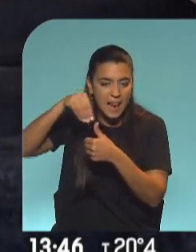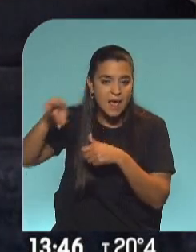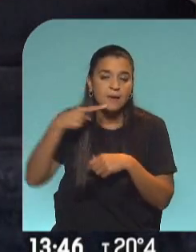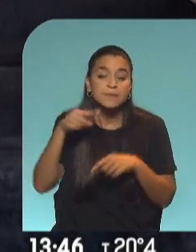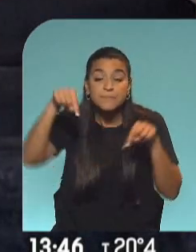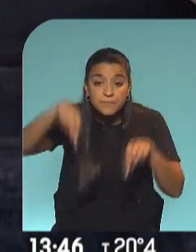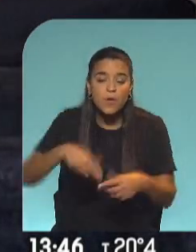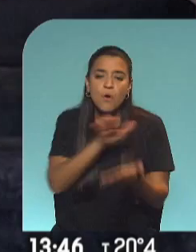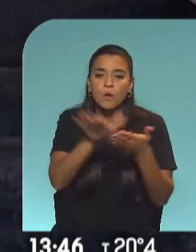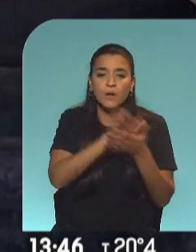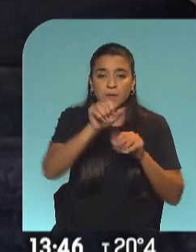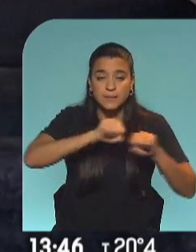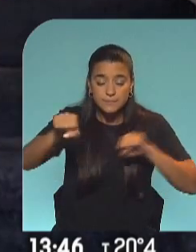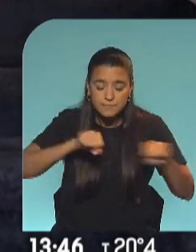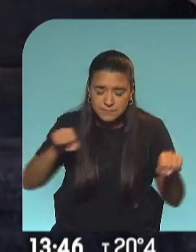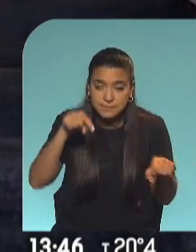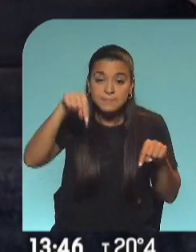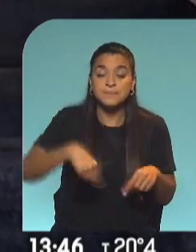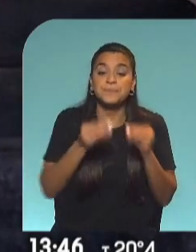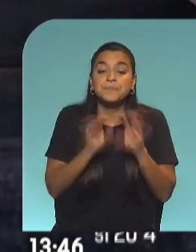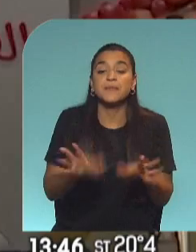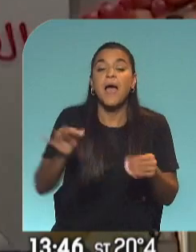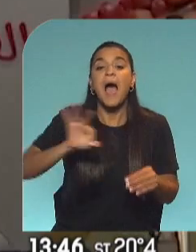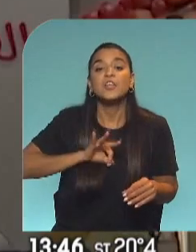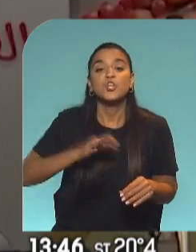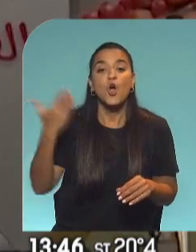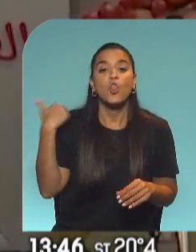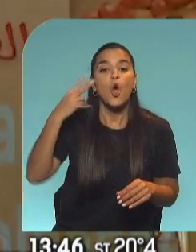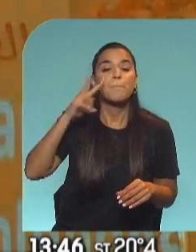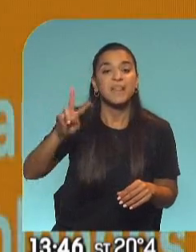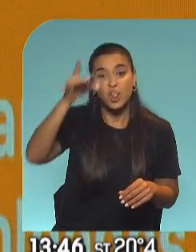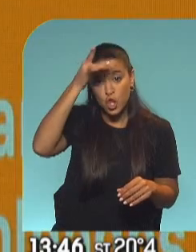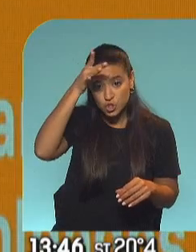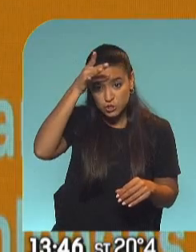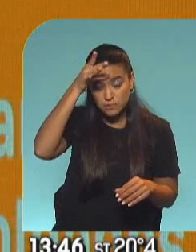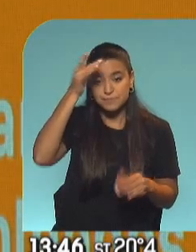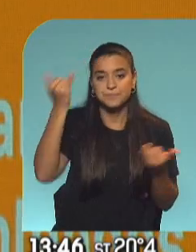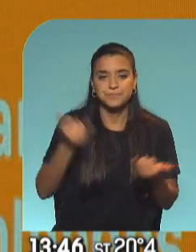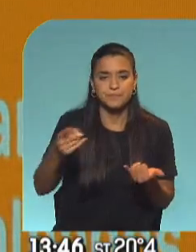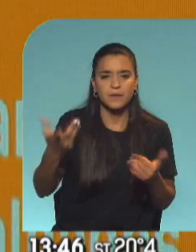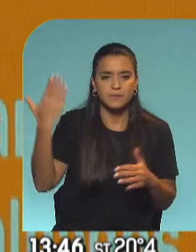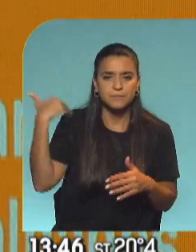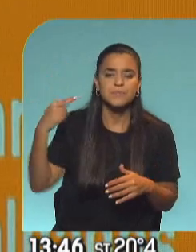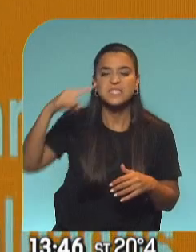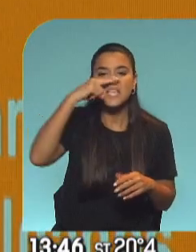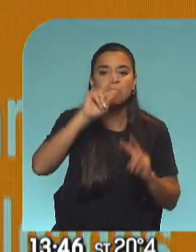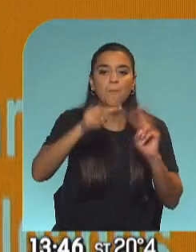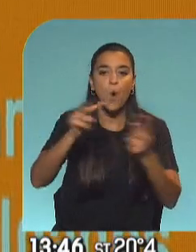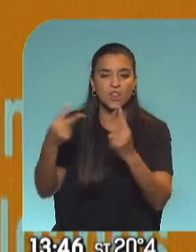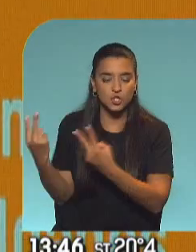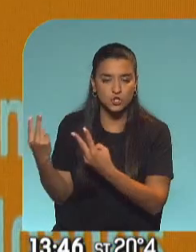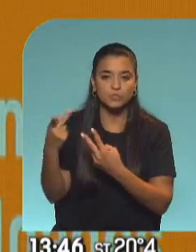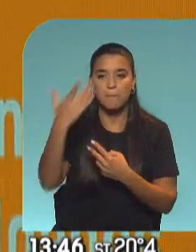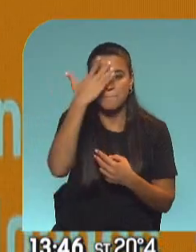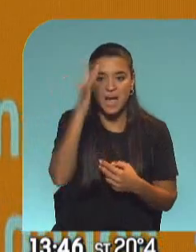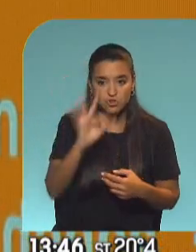esta nueva ola de atentados. Y arrancamos acá por el año 2012, donde tuvimos 7 muertos en